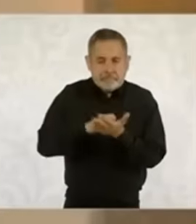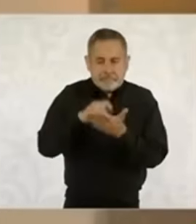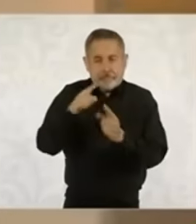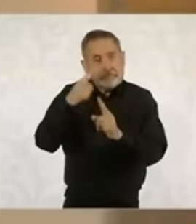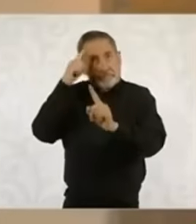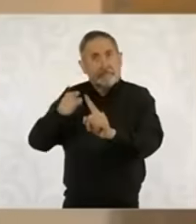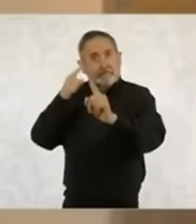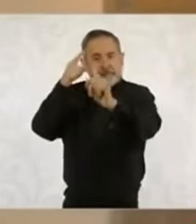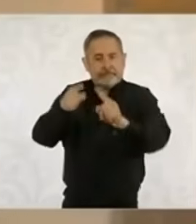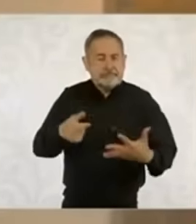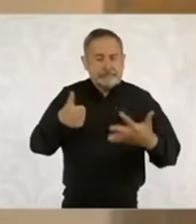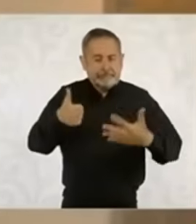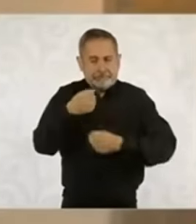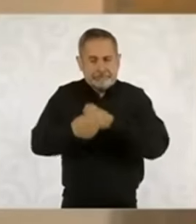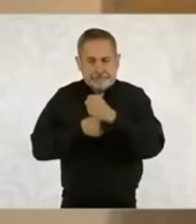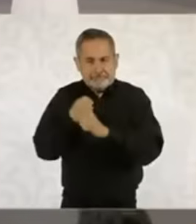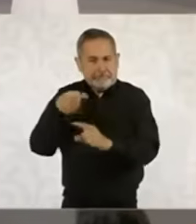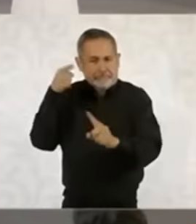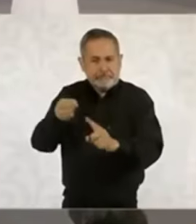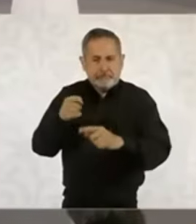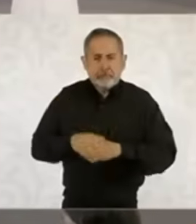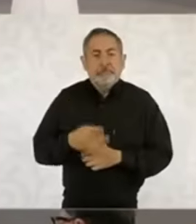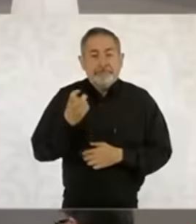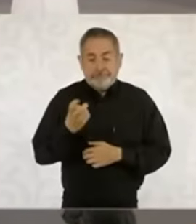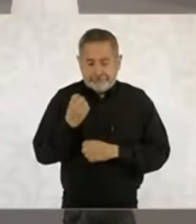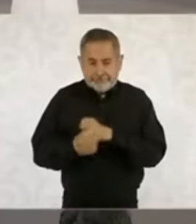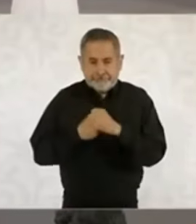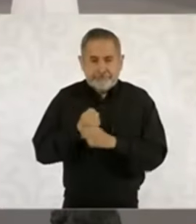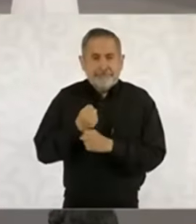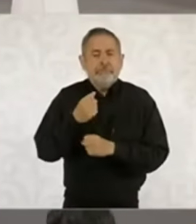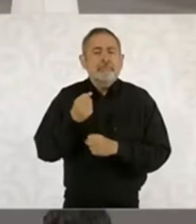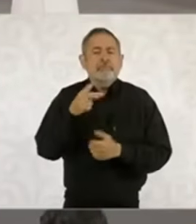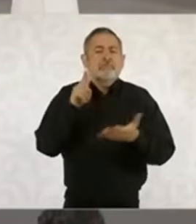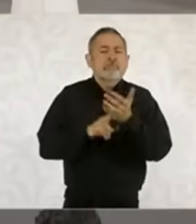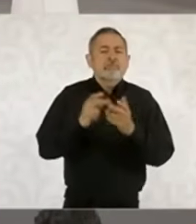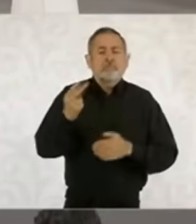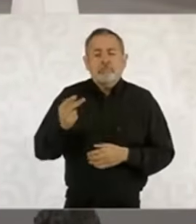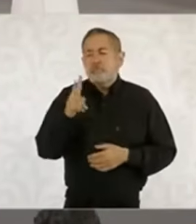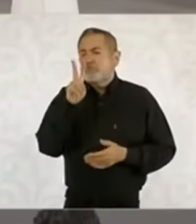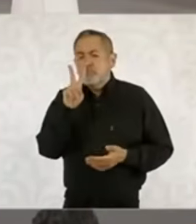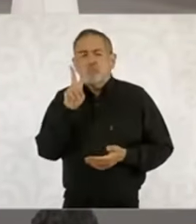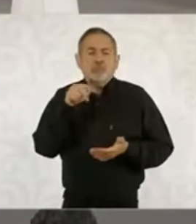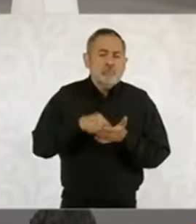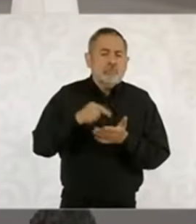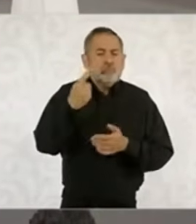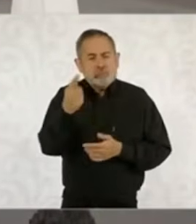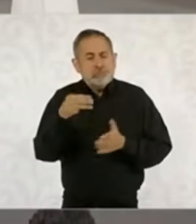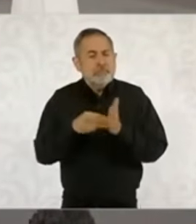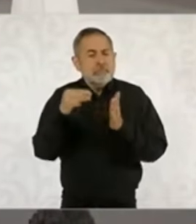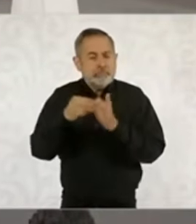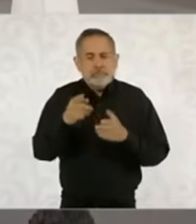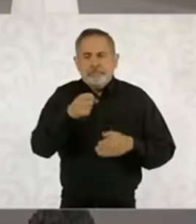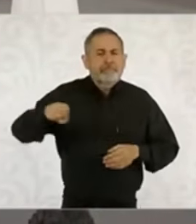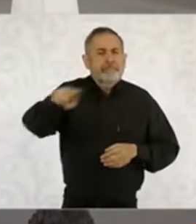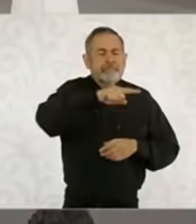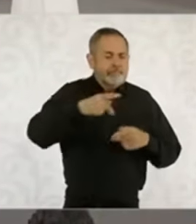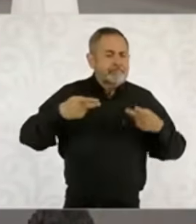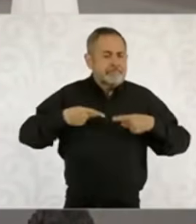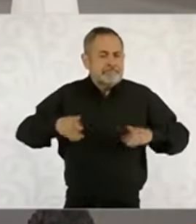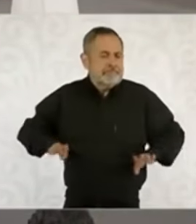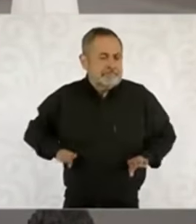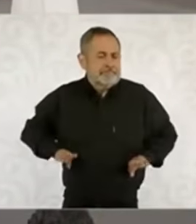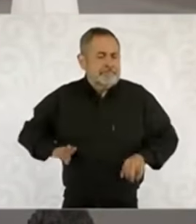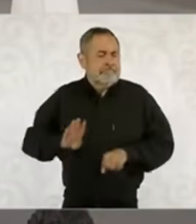para los 6 años. Y para este año, para 2025, 2.1 millones de beneficiarios con